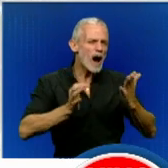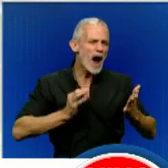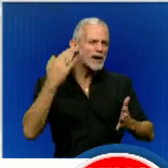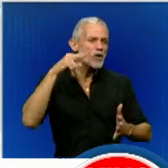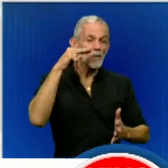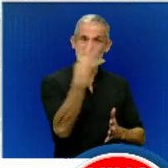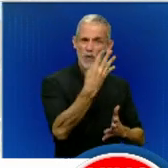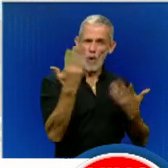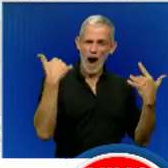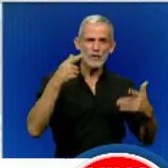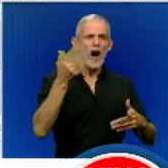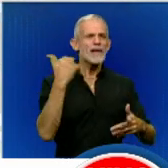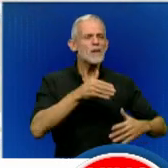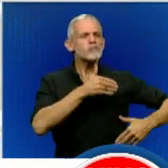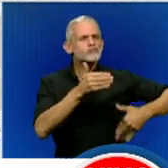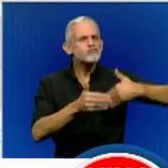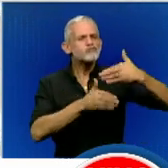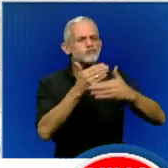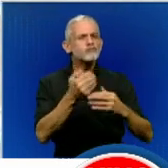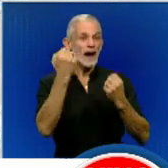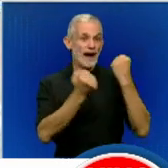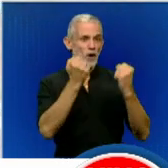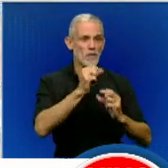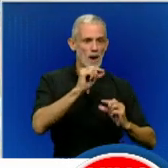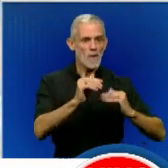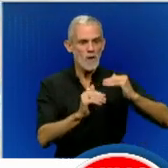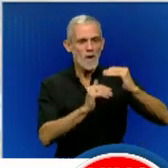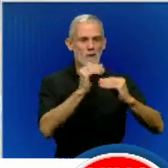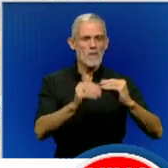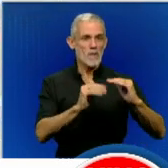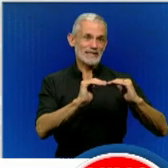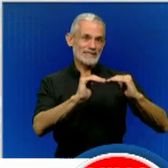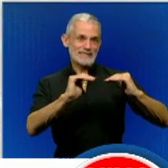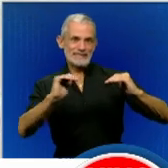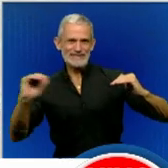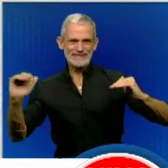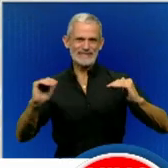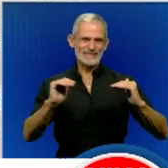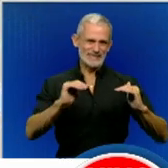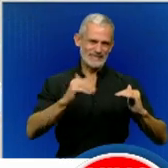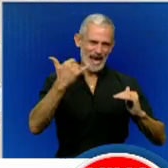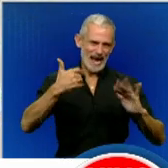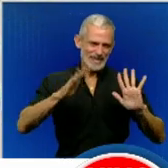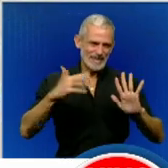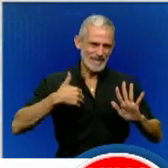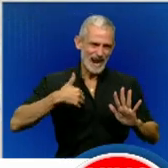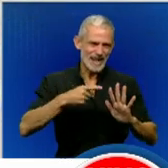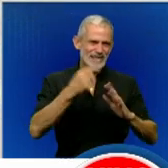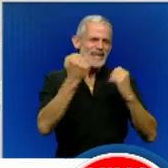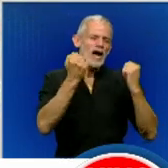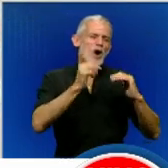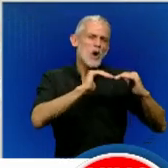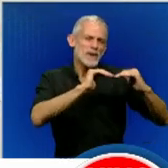cuando estaba madurando el proceso de crecimiento con estabilidad más cercano y más importante que tuvo la economía en los últimos